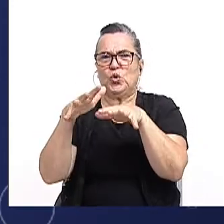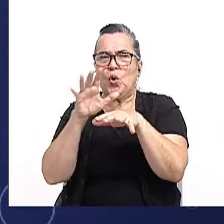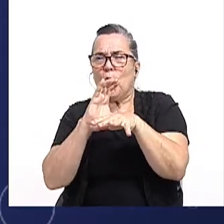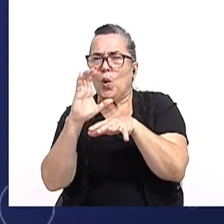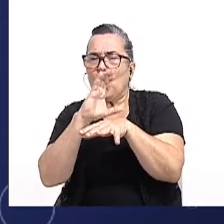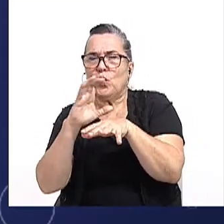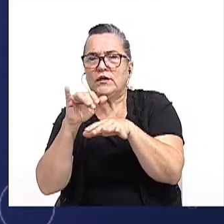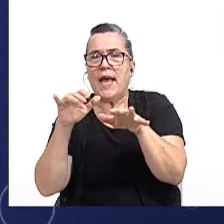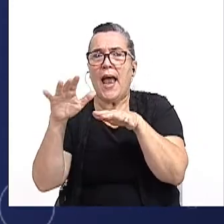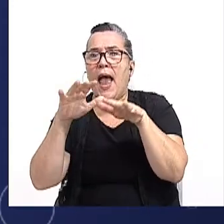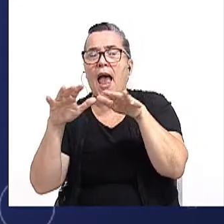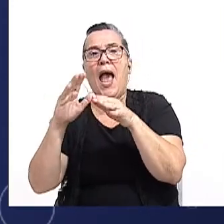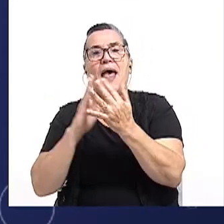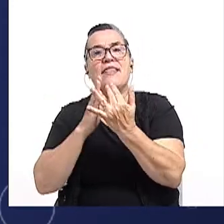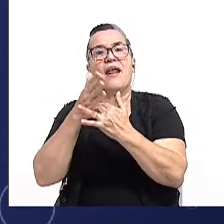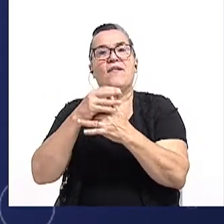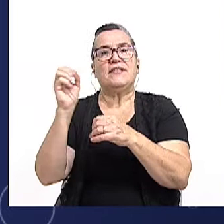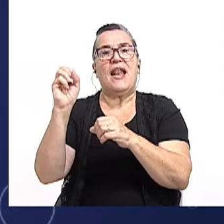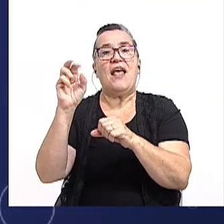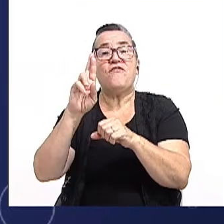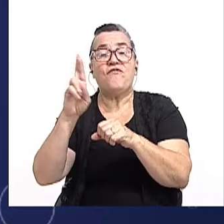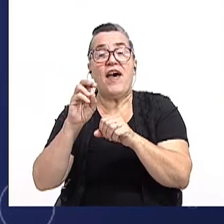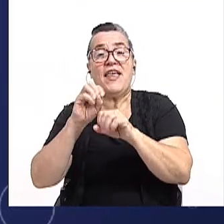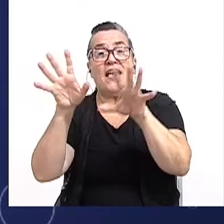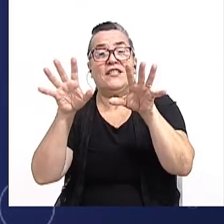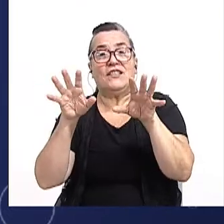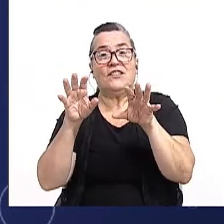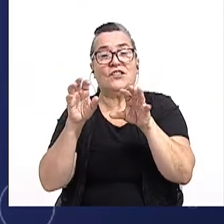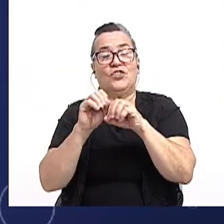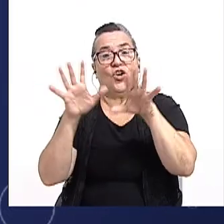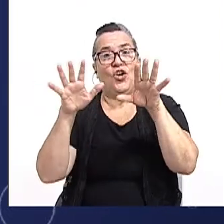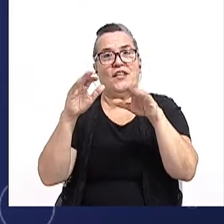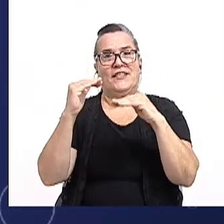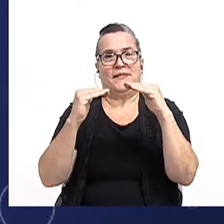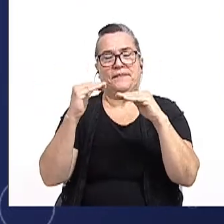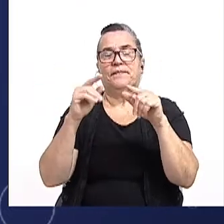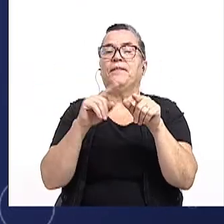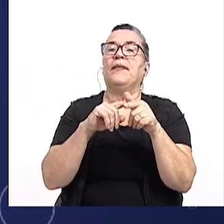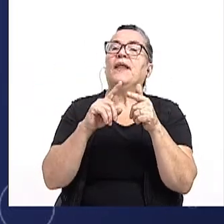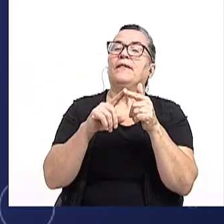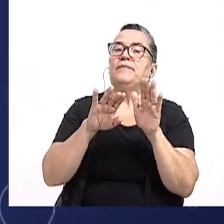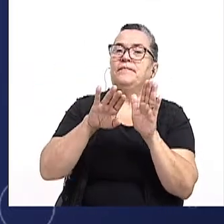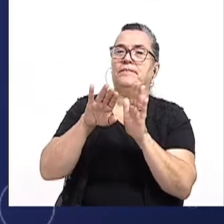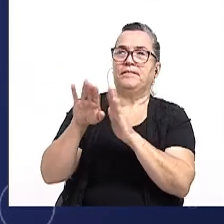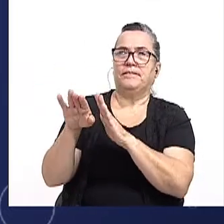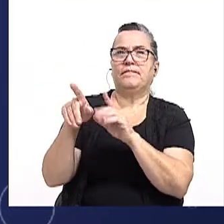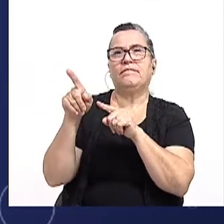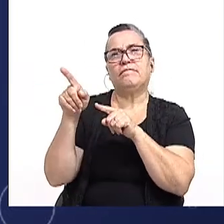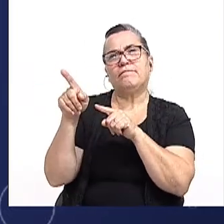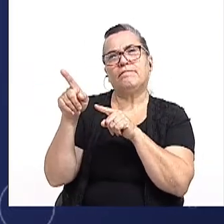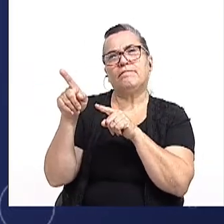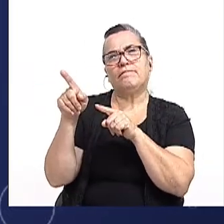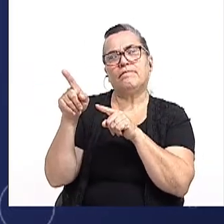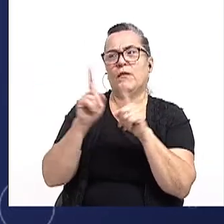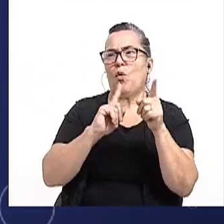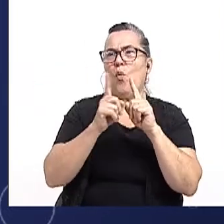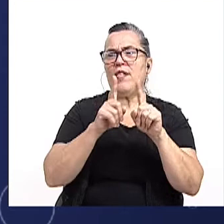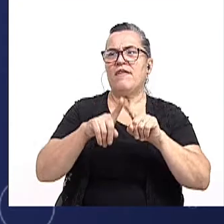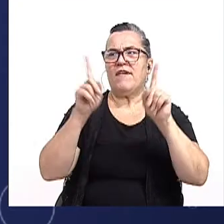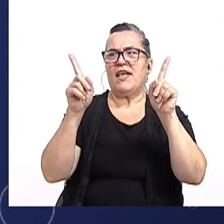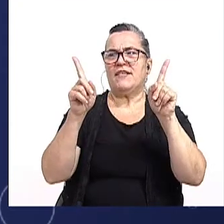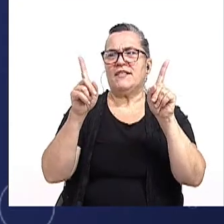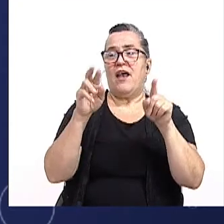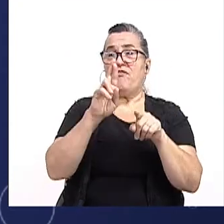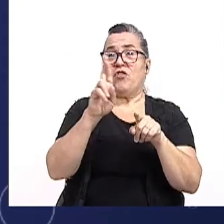esa estabilidad por medio de esas radiaciones que emiten. Y les tenía otra pregunta. ¿Cuál es la diferencia entre radiactividad